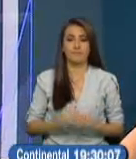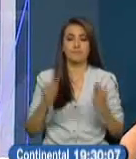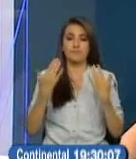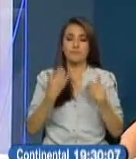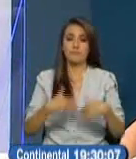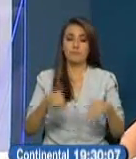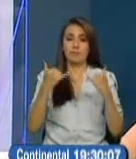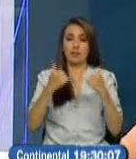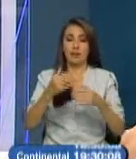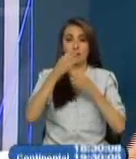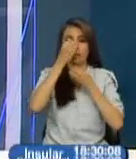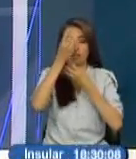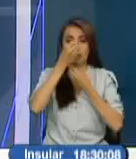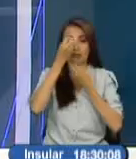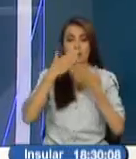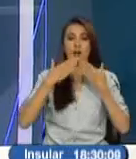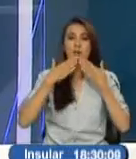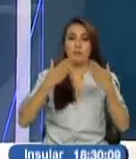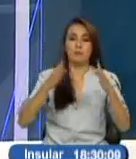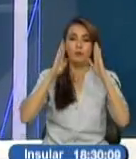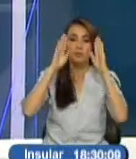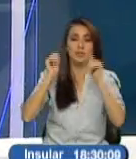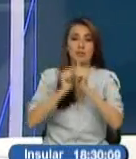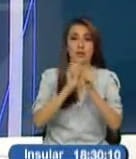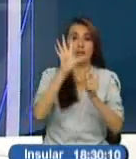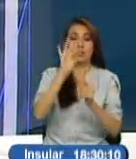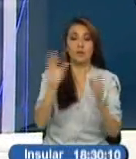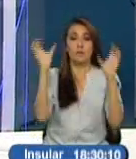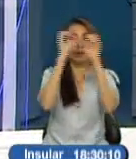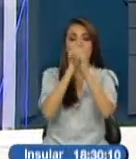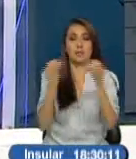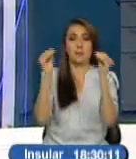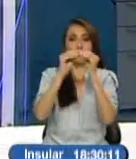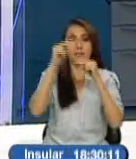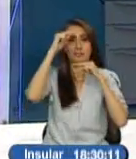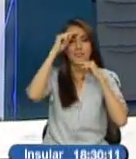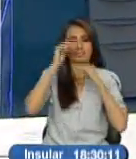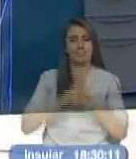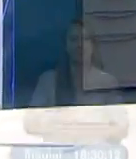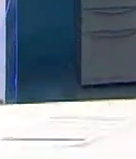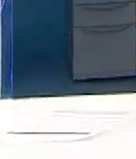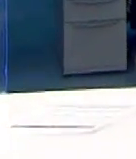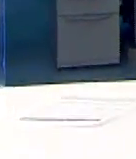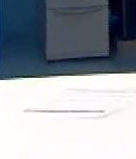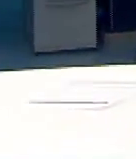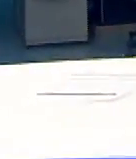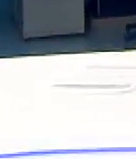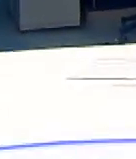finalizamos este informativo. Muchísimas gracias por su compañía. Los invitamos 9 de la noche. Más noticias. Pasen bien.